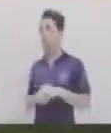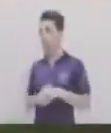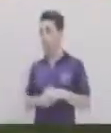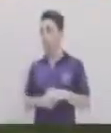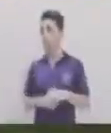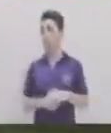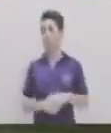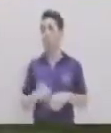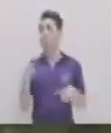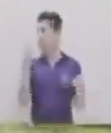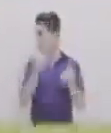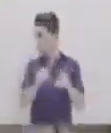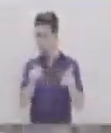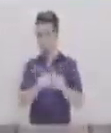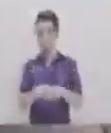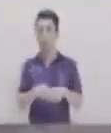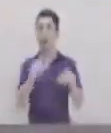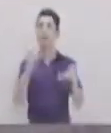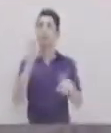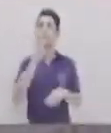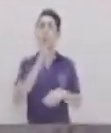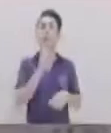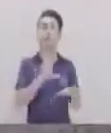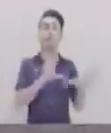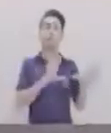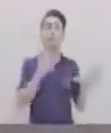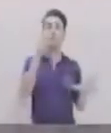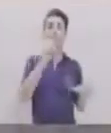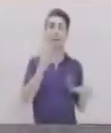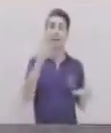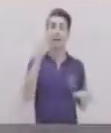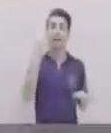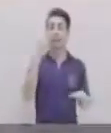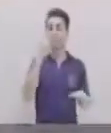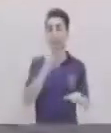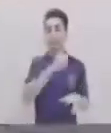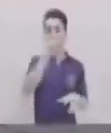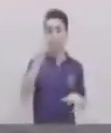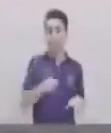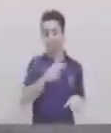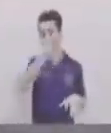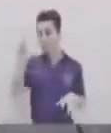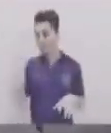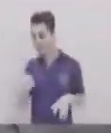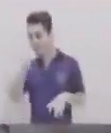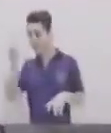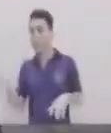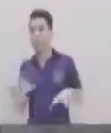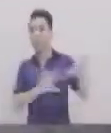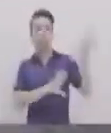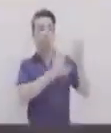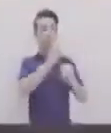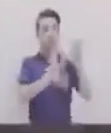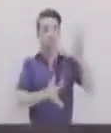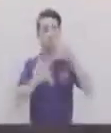De estas igual, son 3 series de 12 repeticiones.